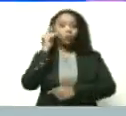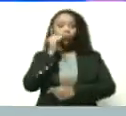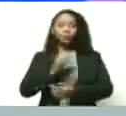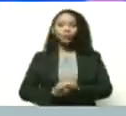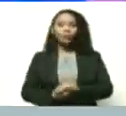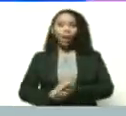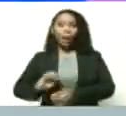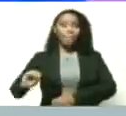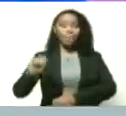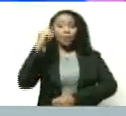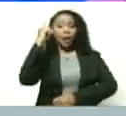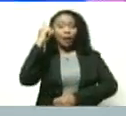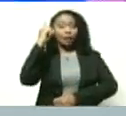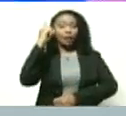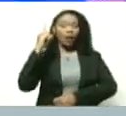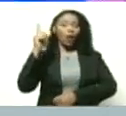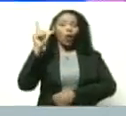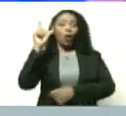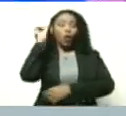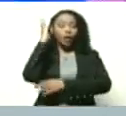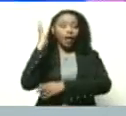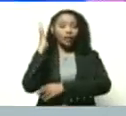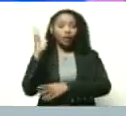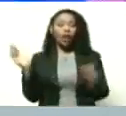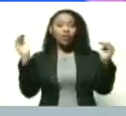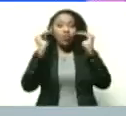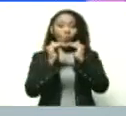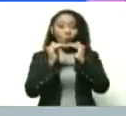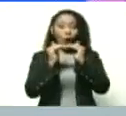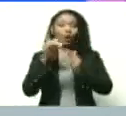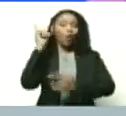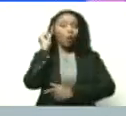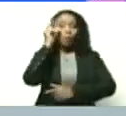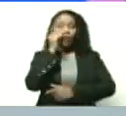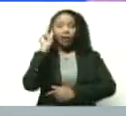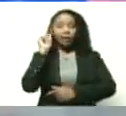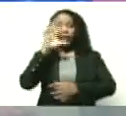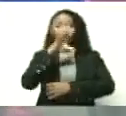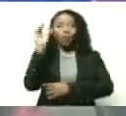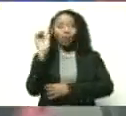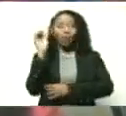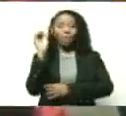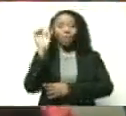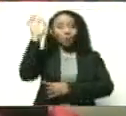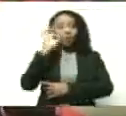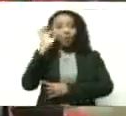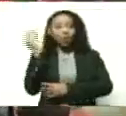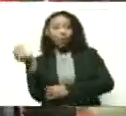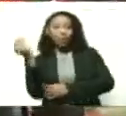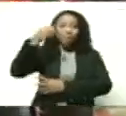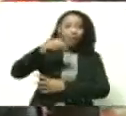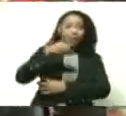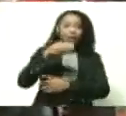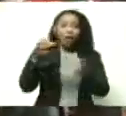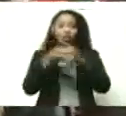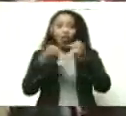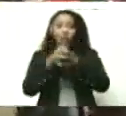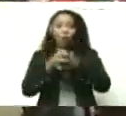primer congreso con paridad política, con paridad de género, donde más del 50% de la delegación